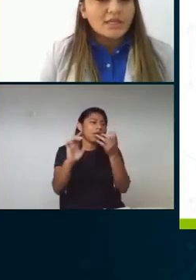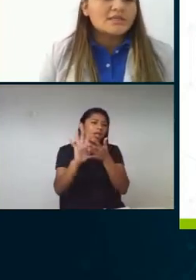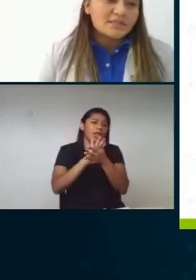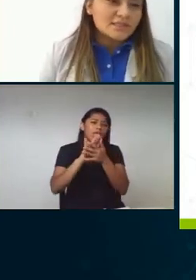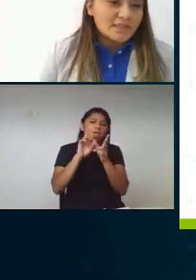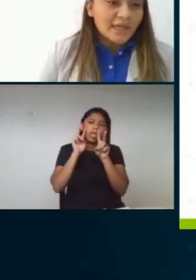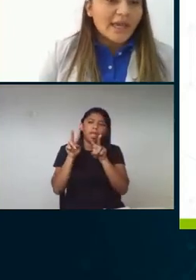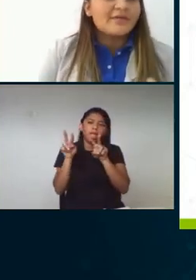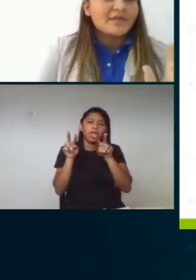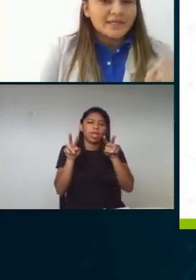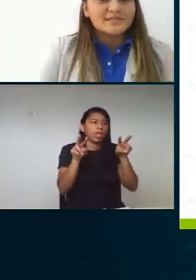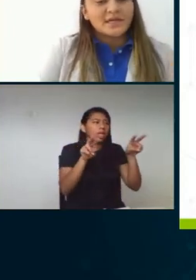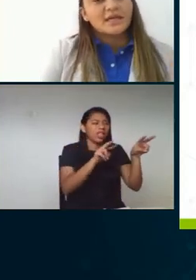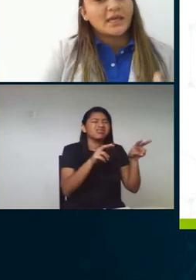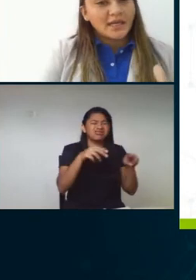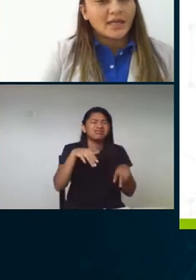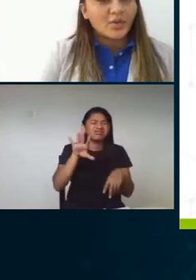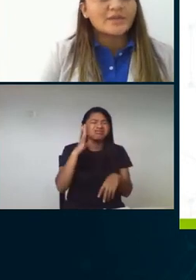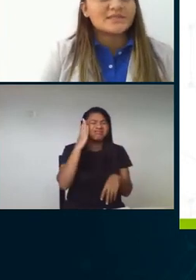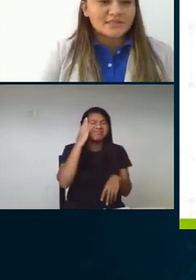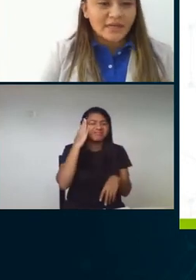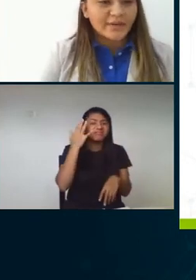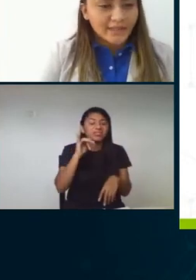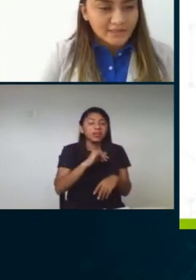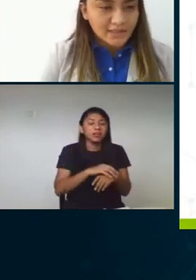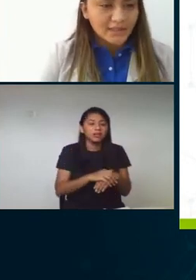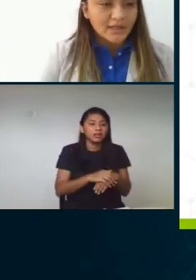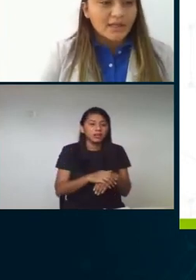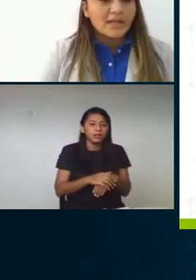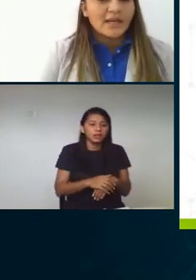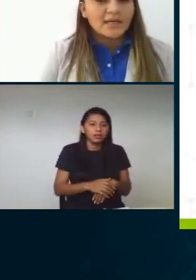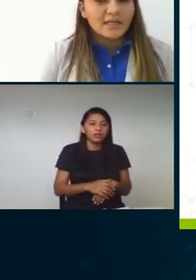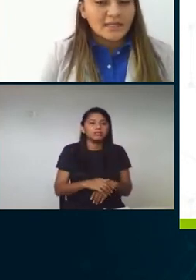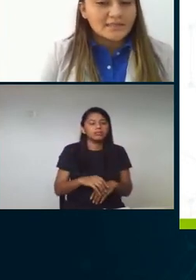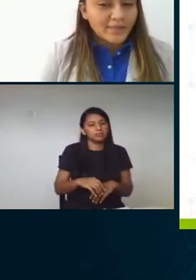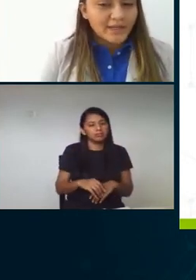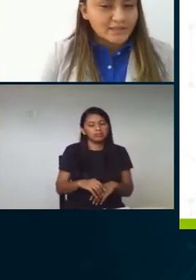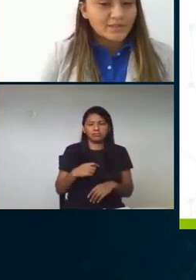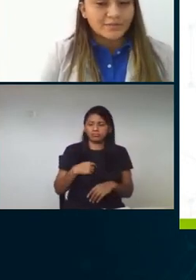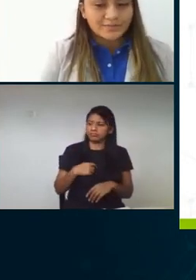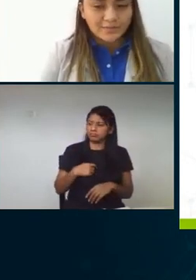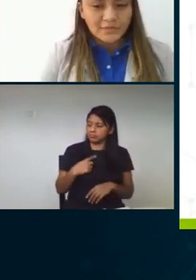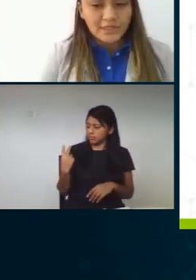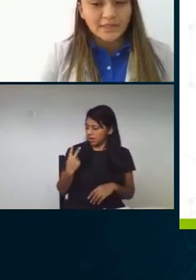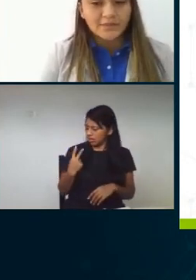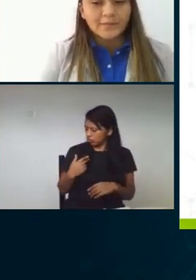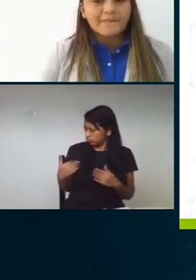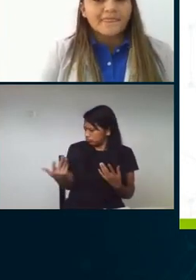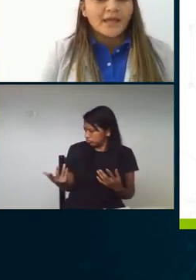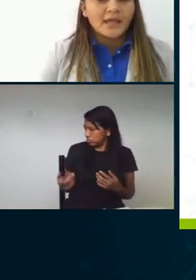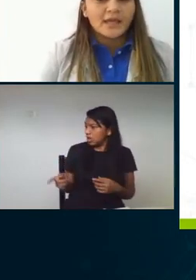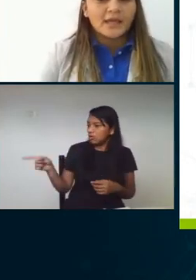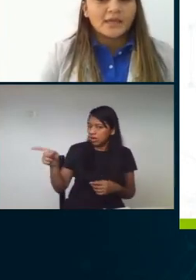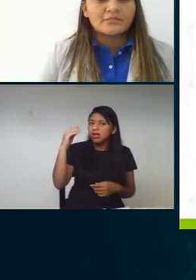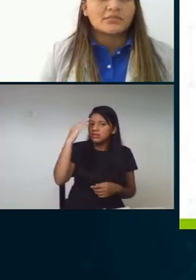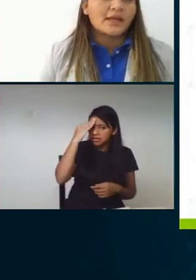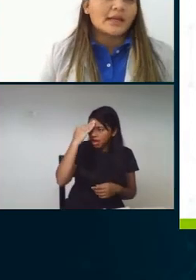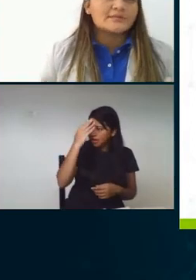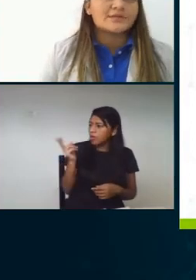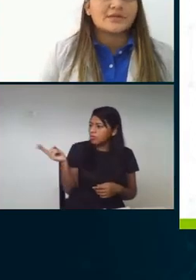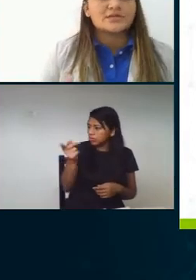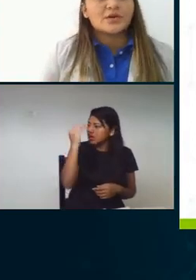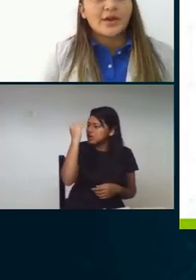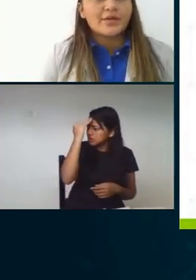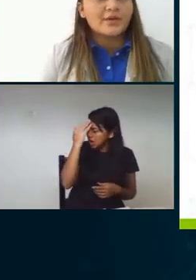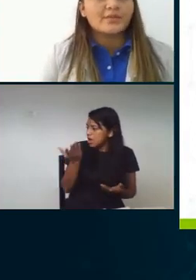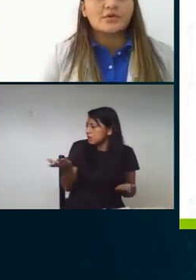residuos, y sí se evidencia que en la encuesta saben hacer la separación, ¿cierto? En